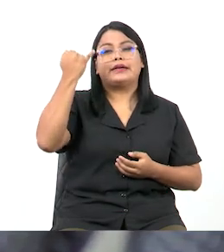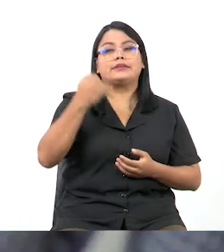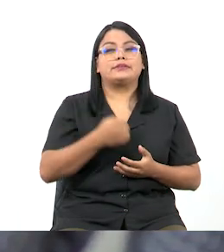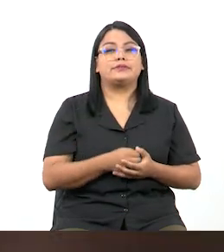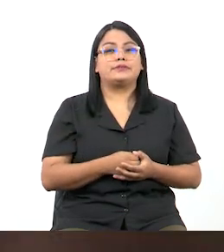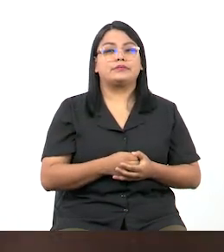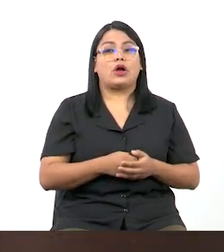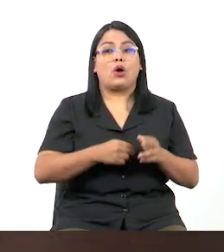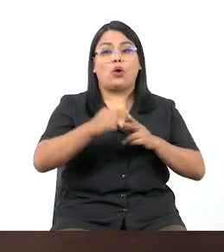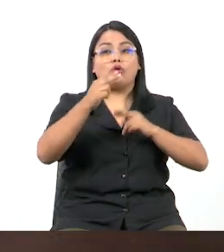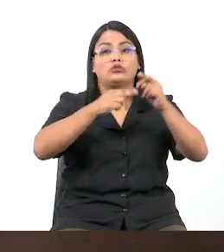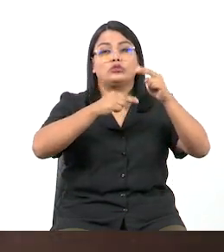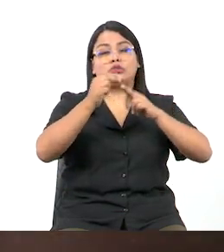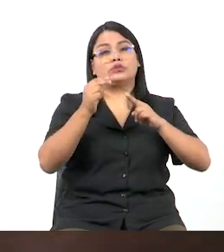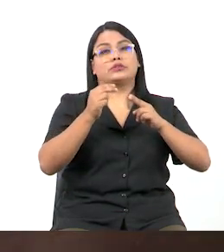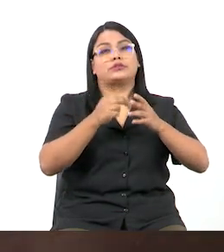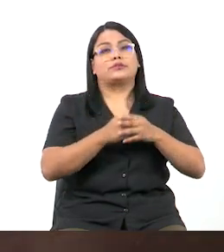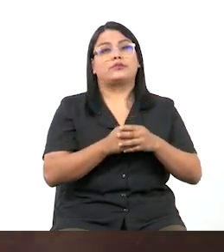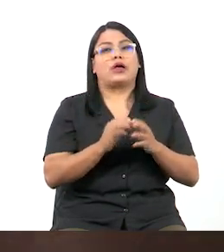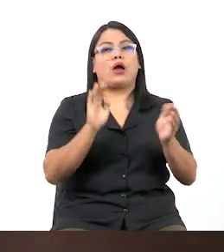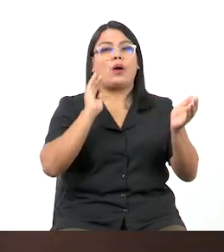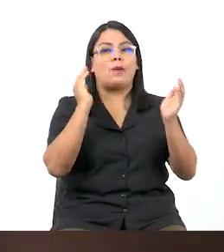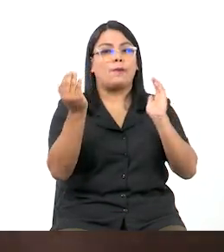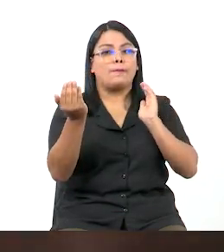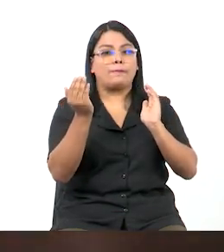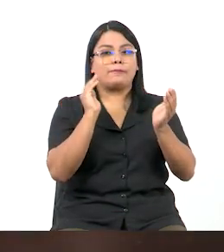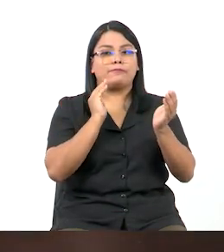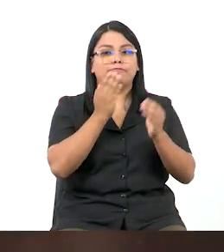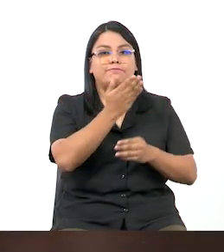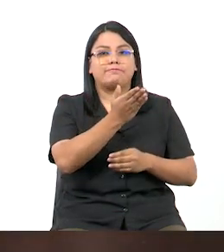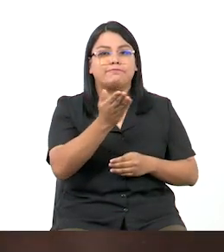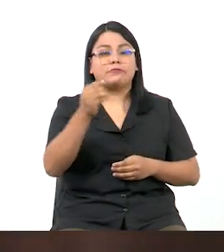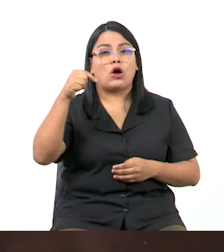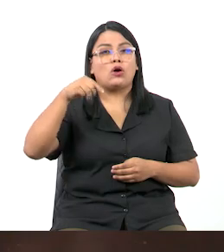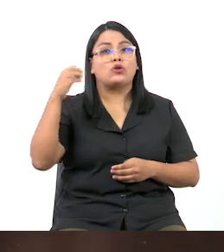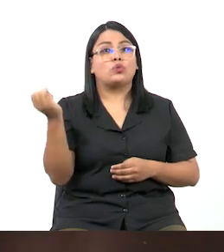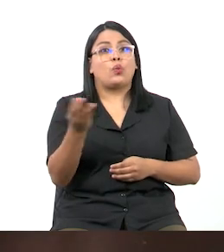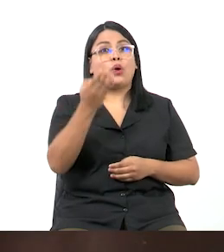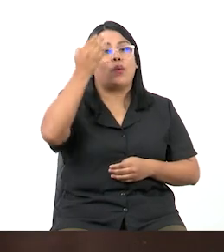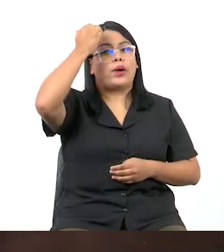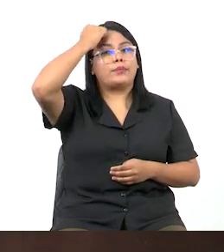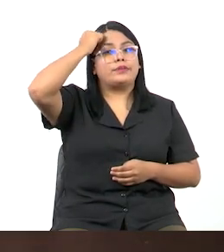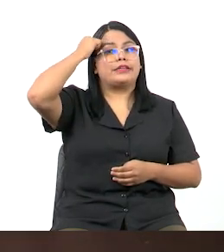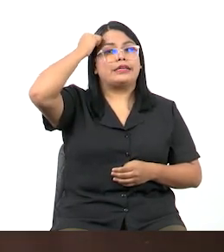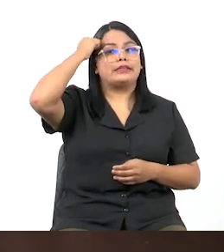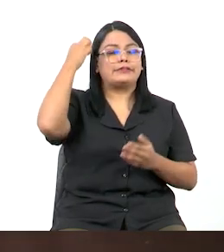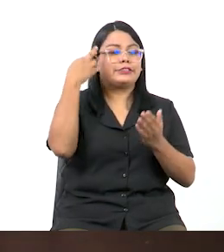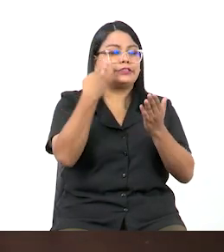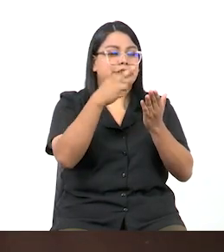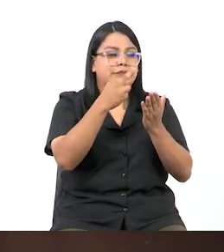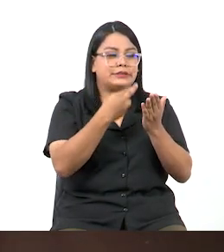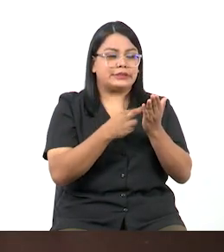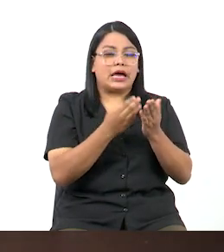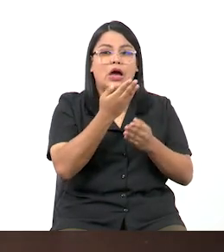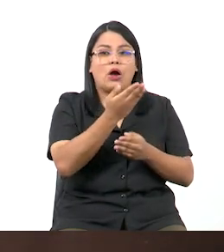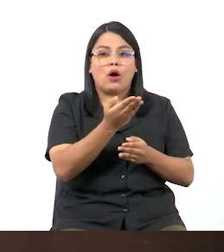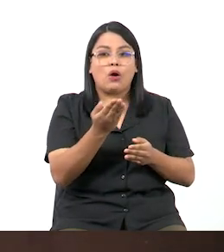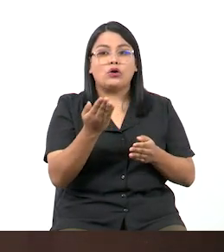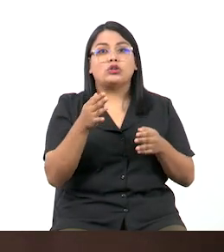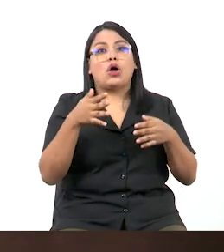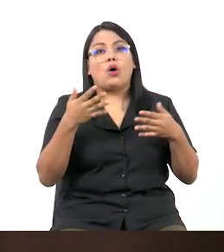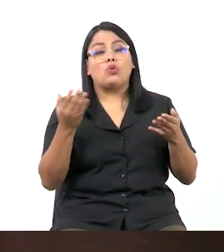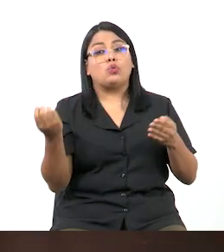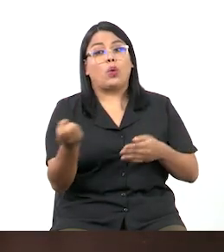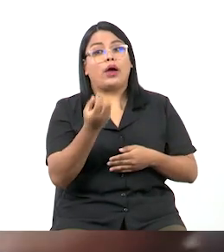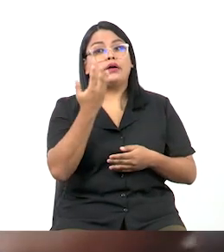ideas. Construcción. Comparar las expectativas con lo que se está aprendiendo. Revisar las expectativas